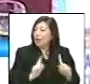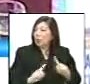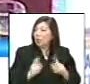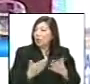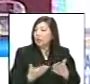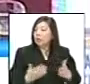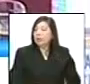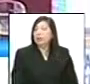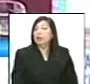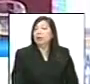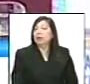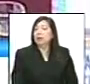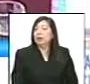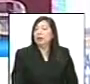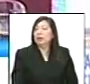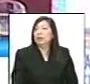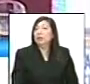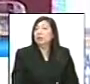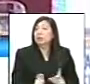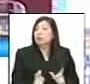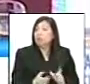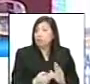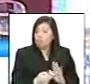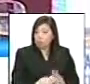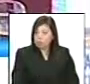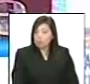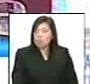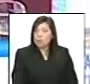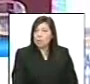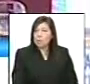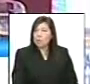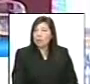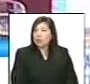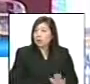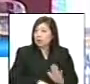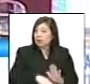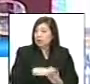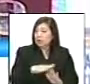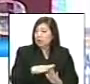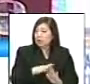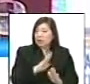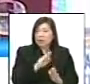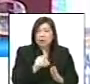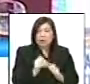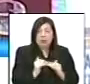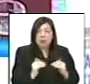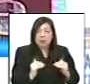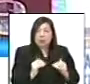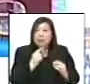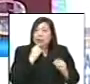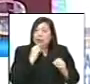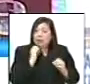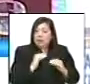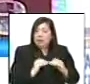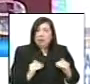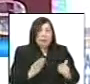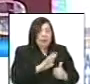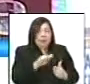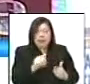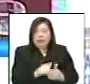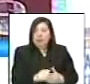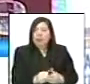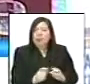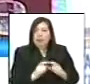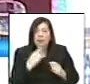del debate. Para poder acceder al Congreso de la República se tienen que haber superado todas las vallas establecidas, todas.